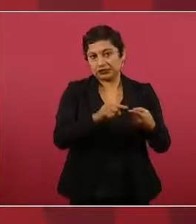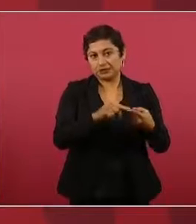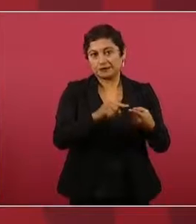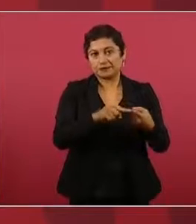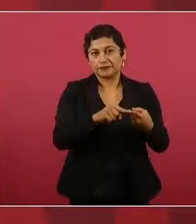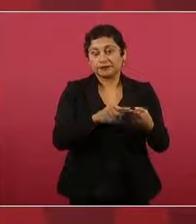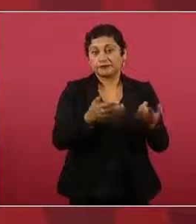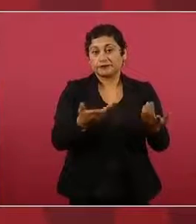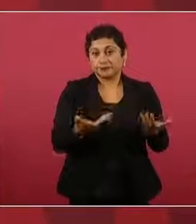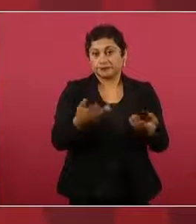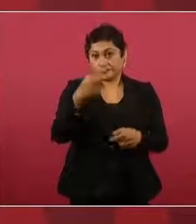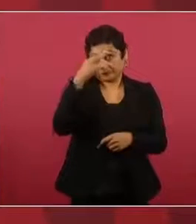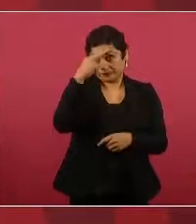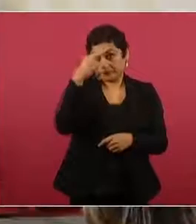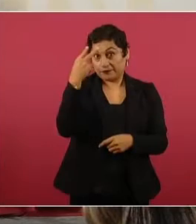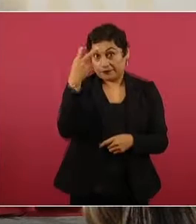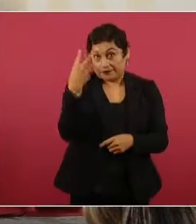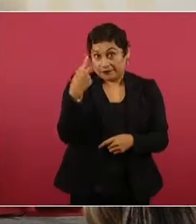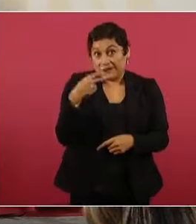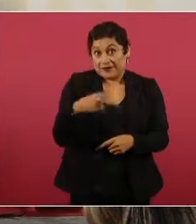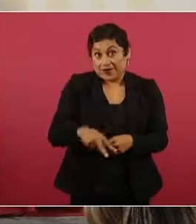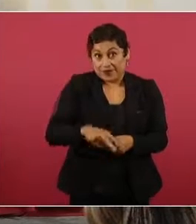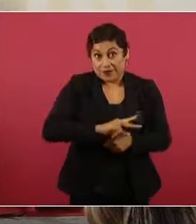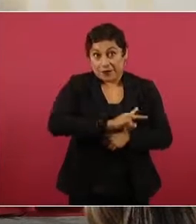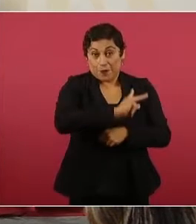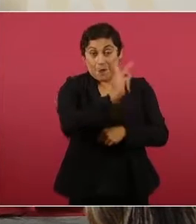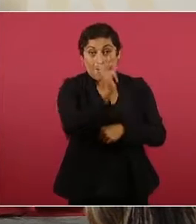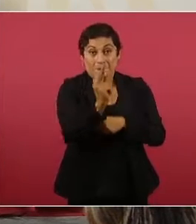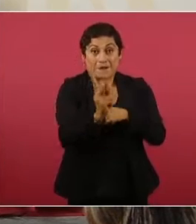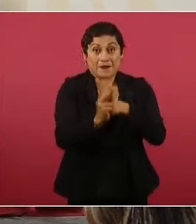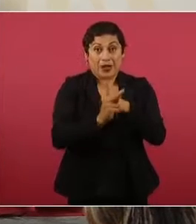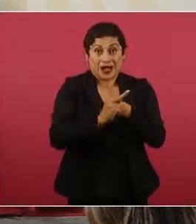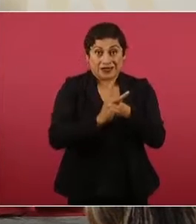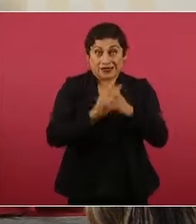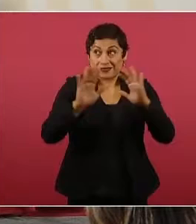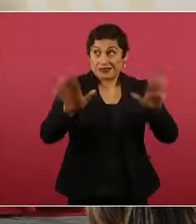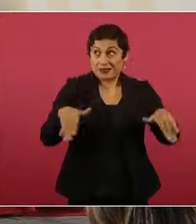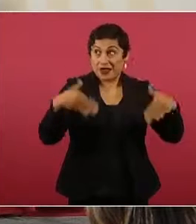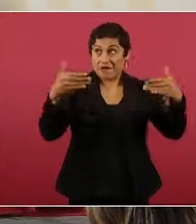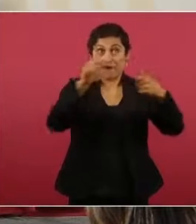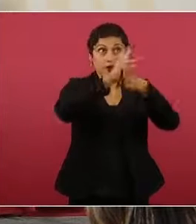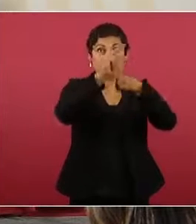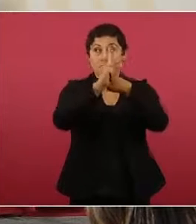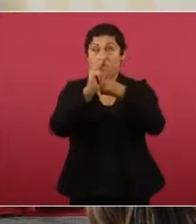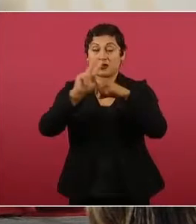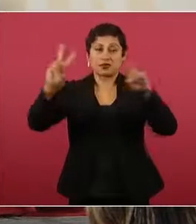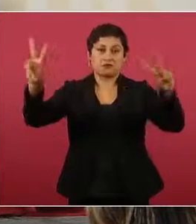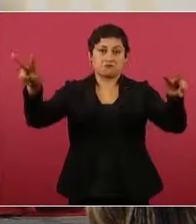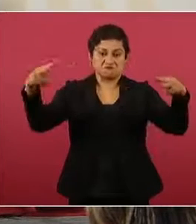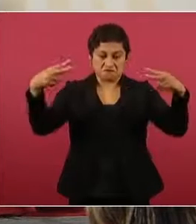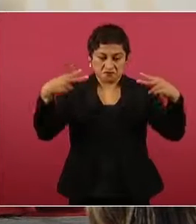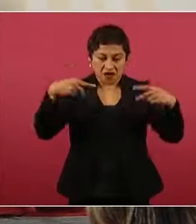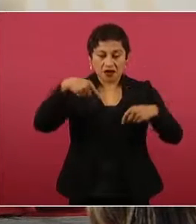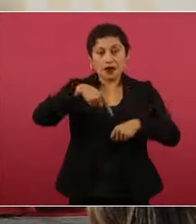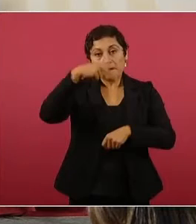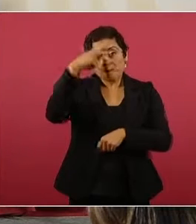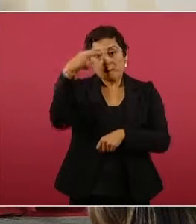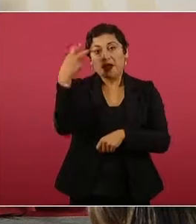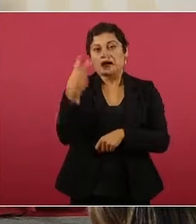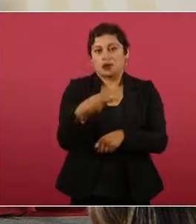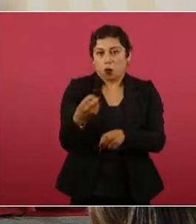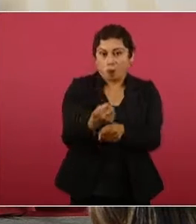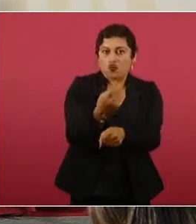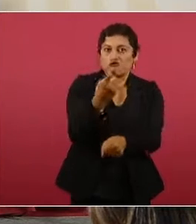México está ahora considerado como uno de los países con más ventajas